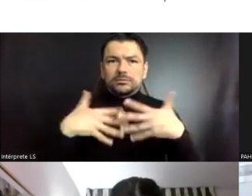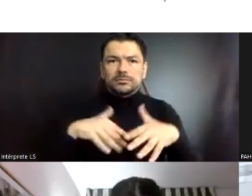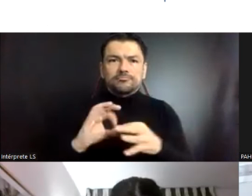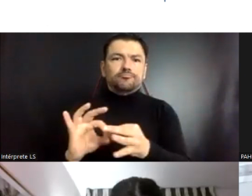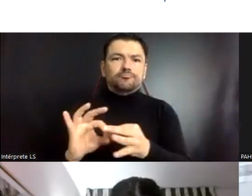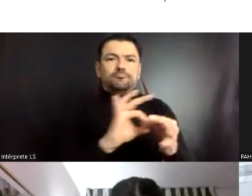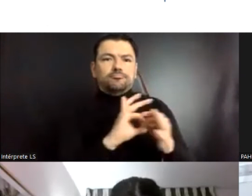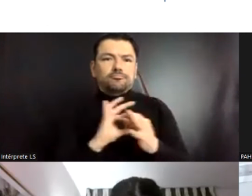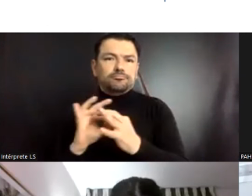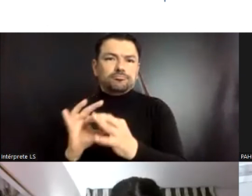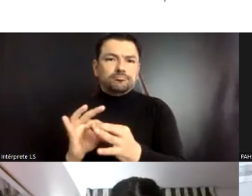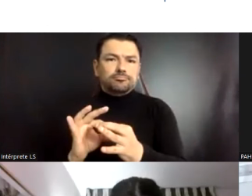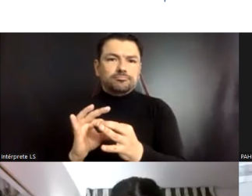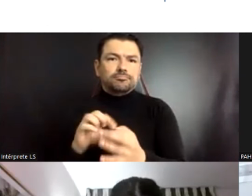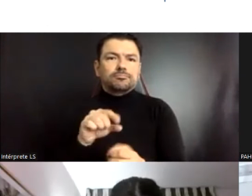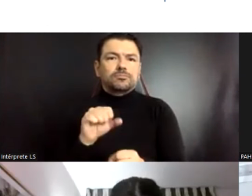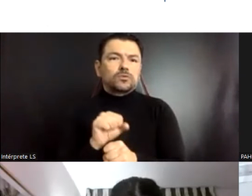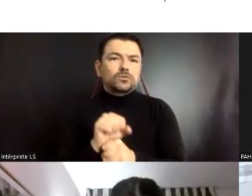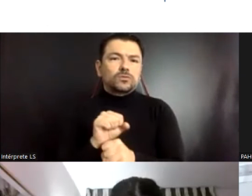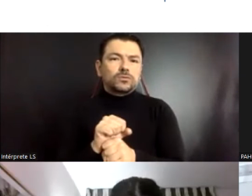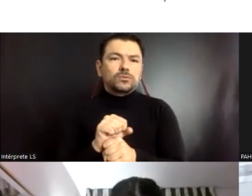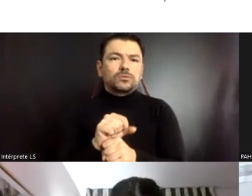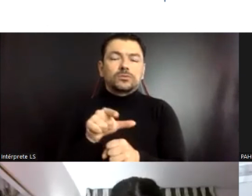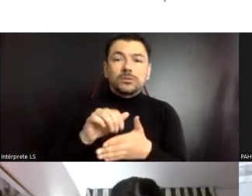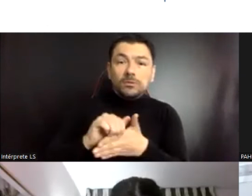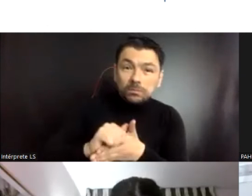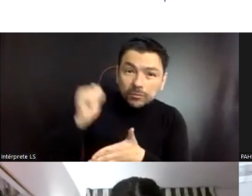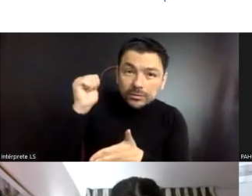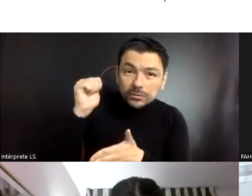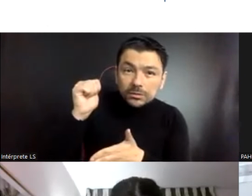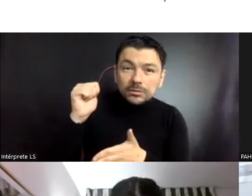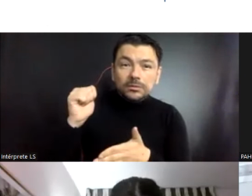Hay profesionales trabajando, ministerios de salud,